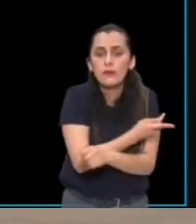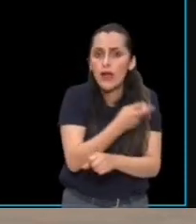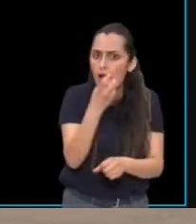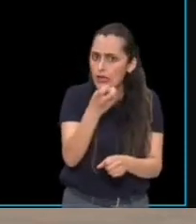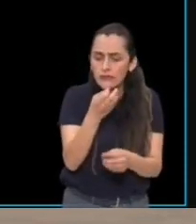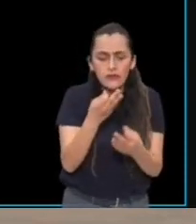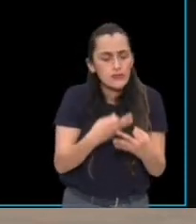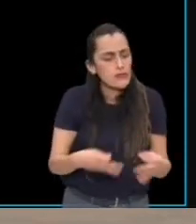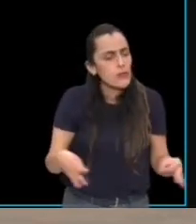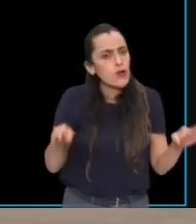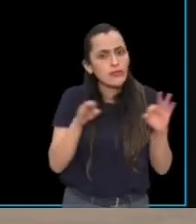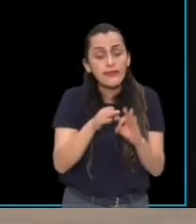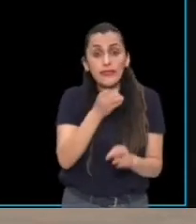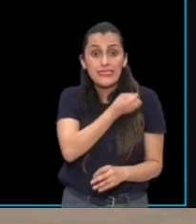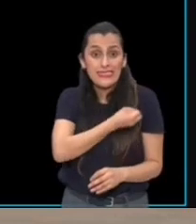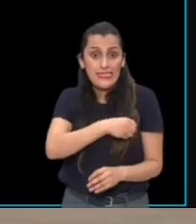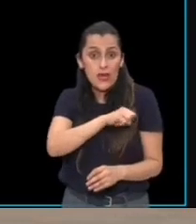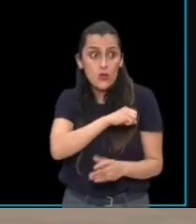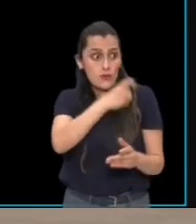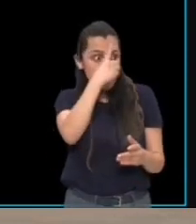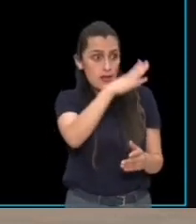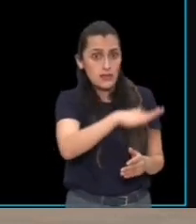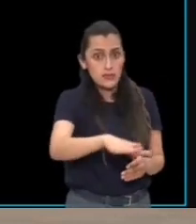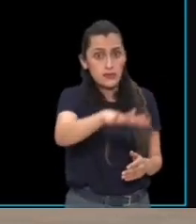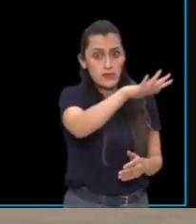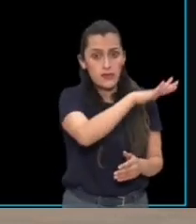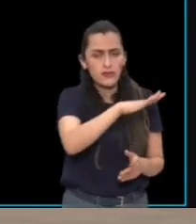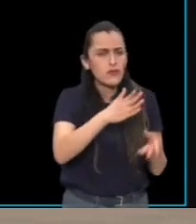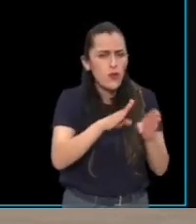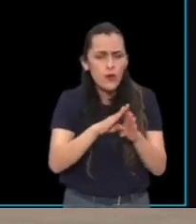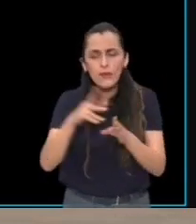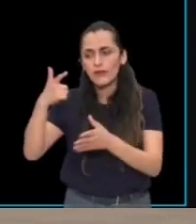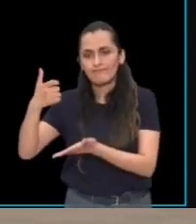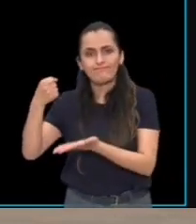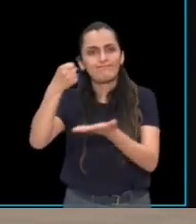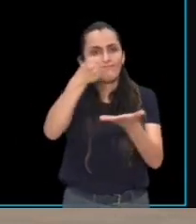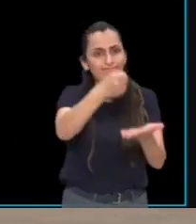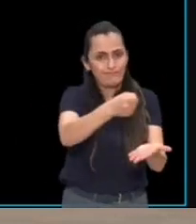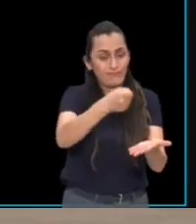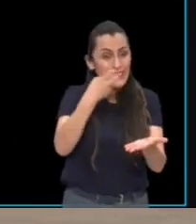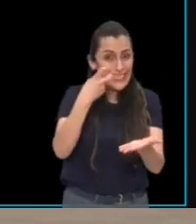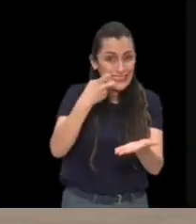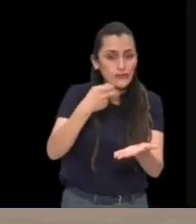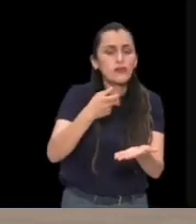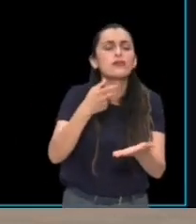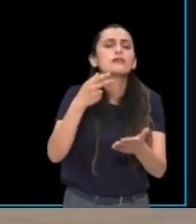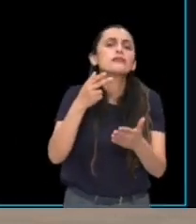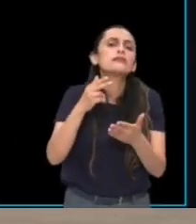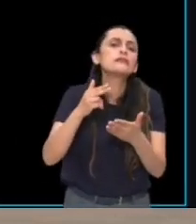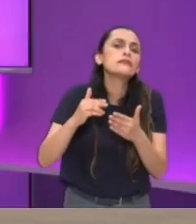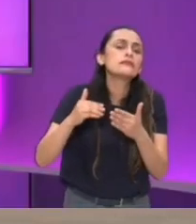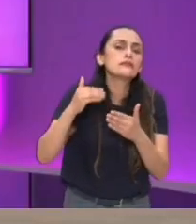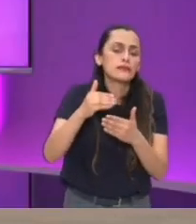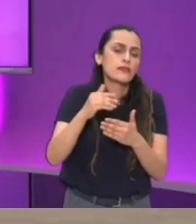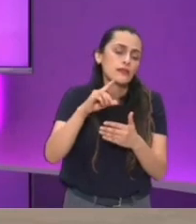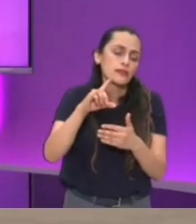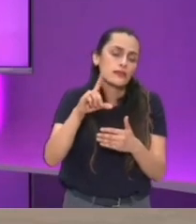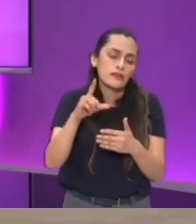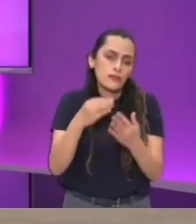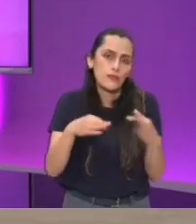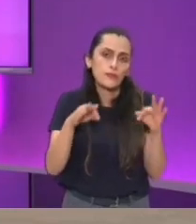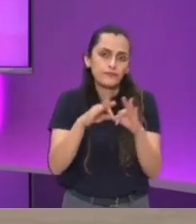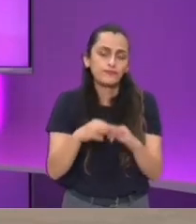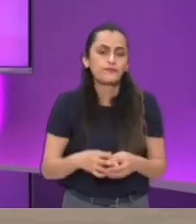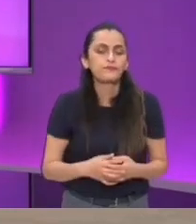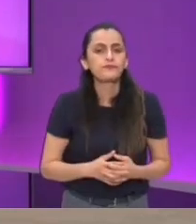una salud pública en donde la inversión y el fortalecimiento económico queden plasmados. Hay una situación y es